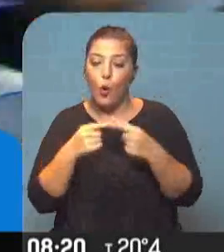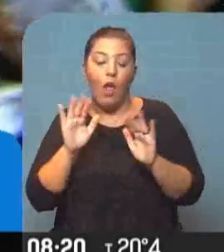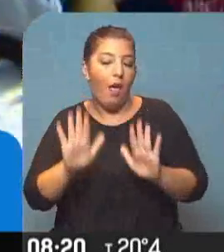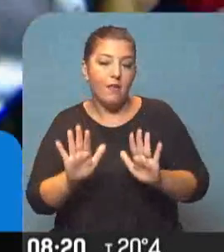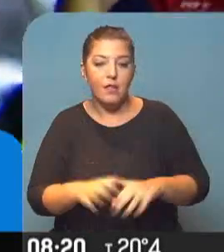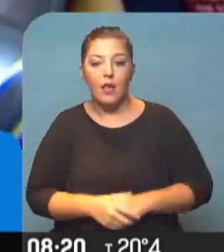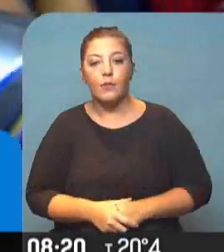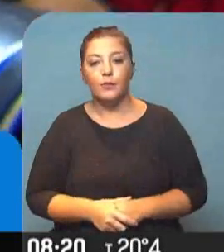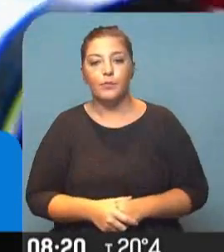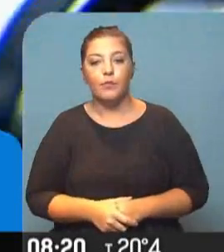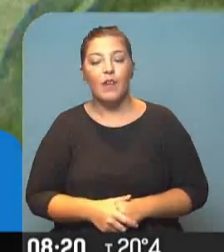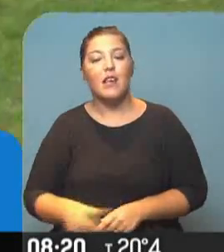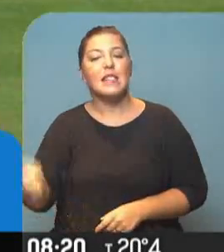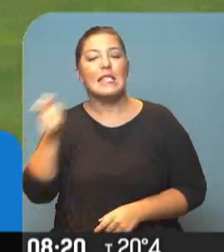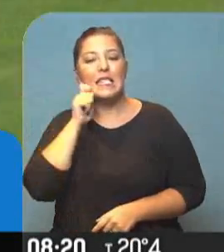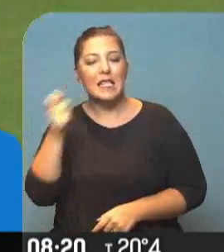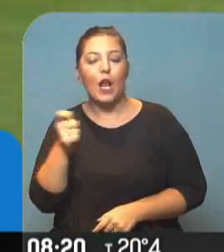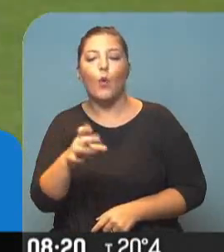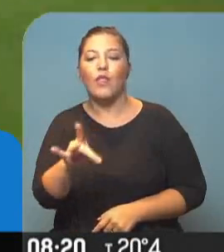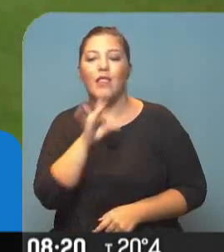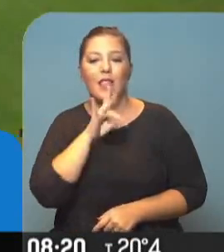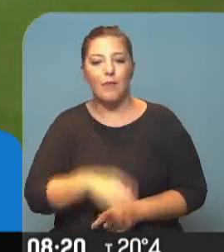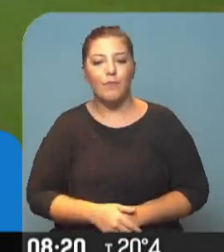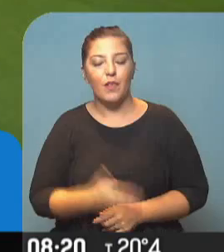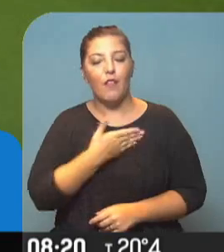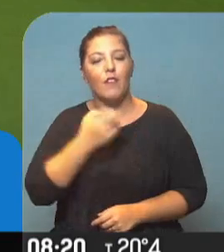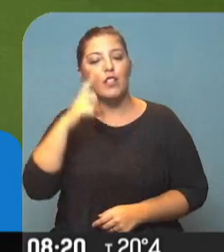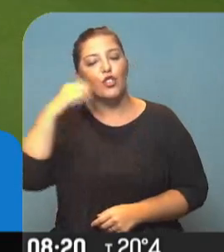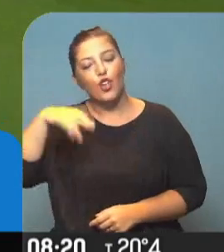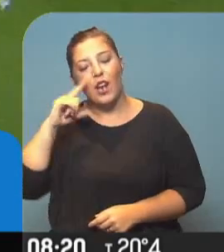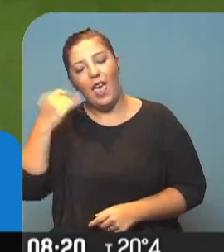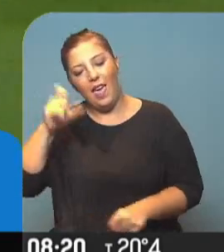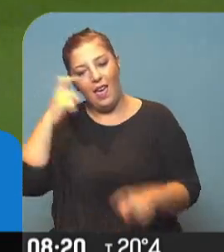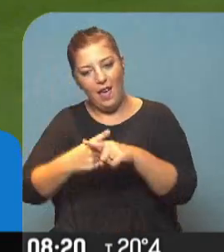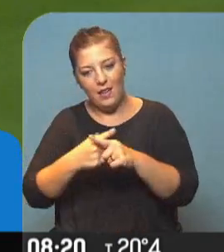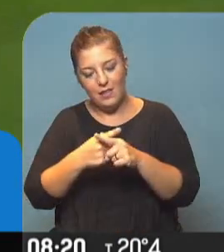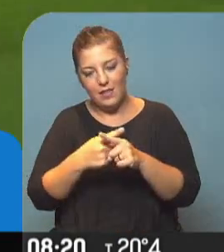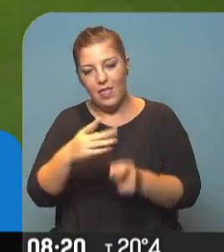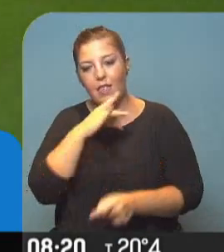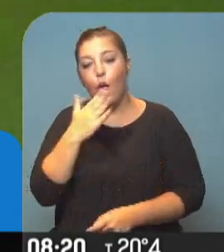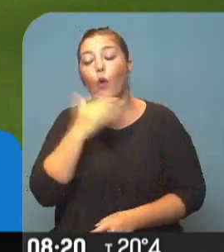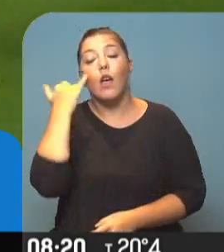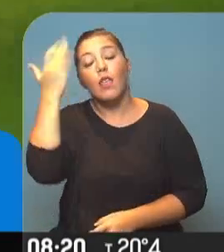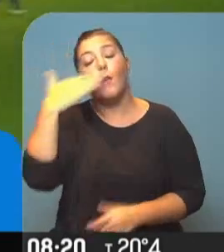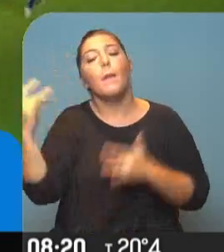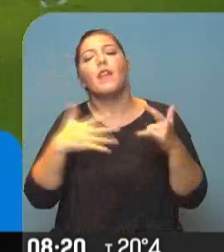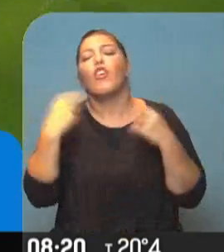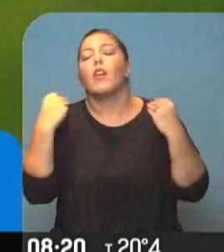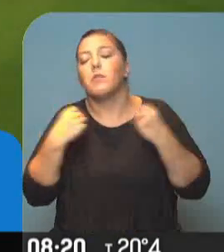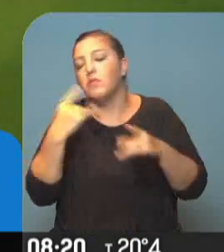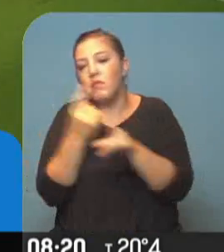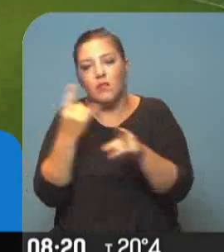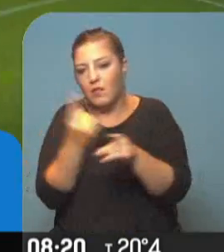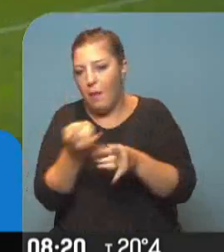los técnicos, Falcioni con pasado Geneise, y después el partido. ¿Qué es lo que sucedió? Lo de